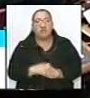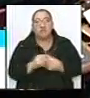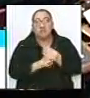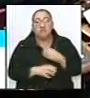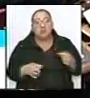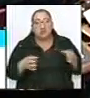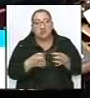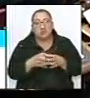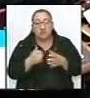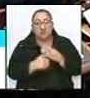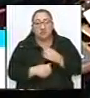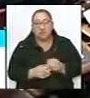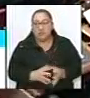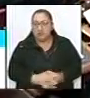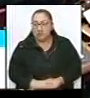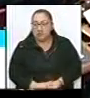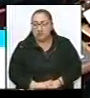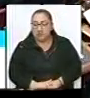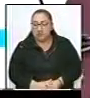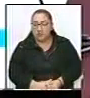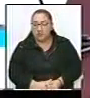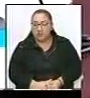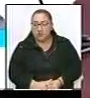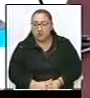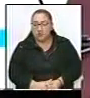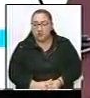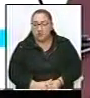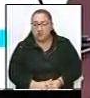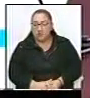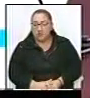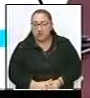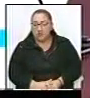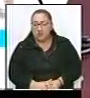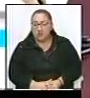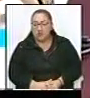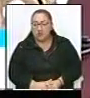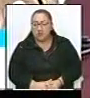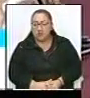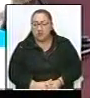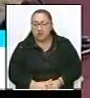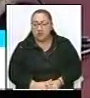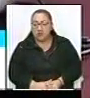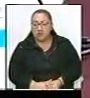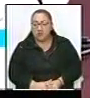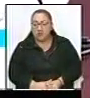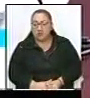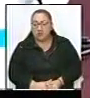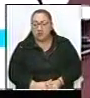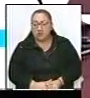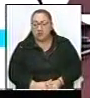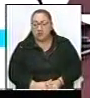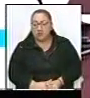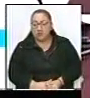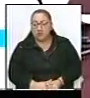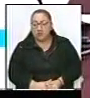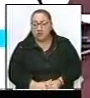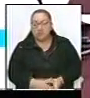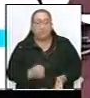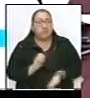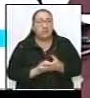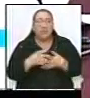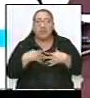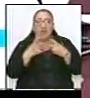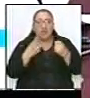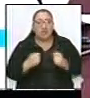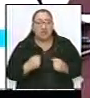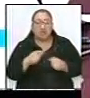entra en el departamento de Ica y que no tiene ni ejército, y que tiene la democracia más estable, por